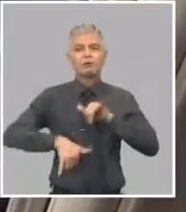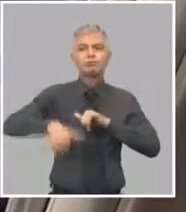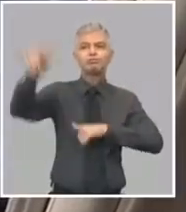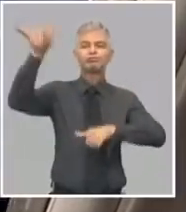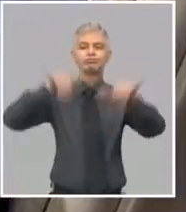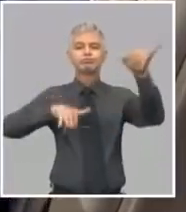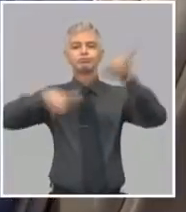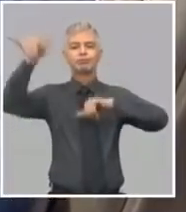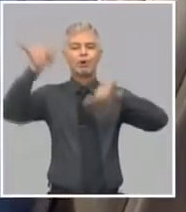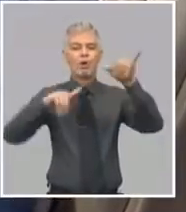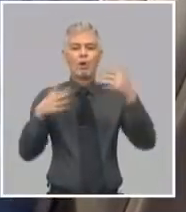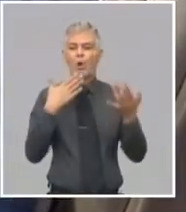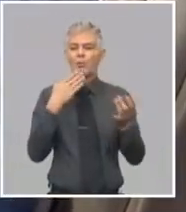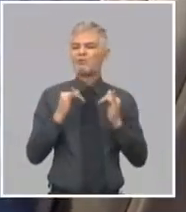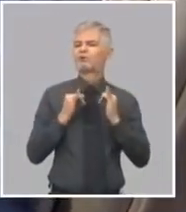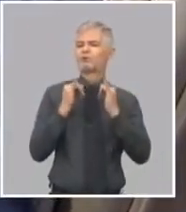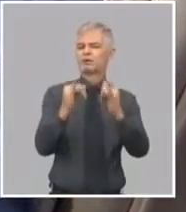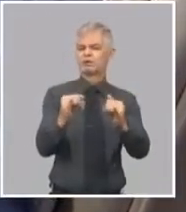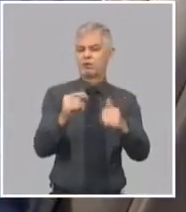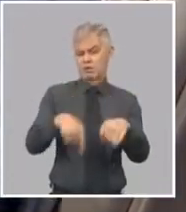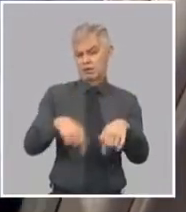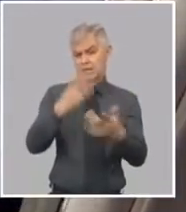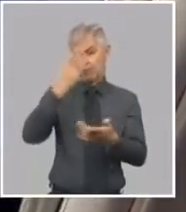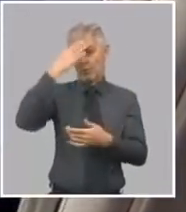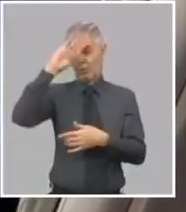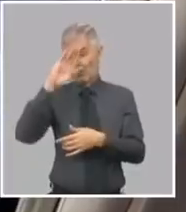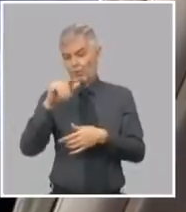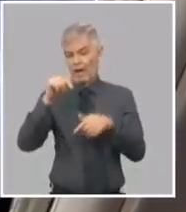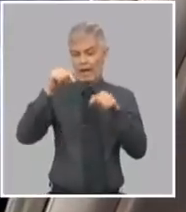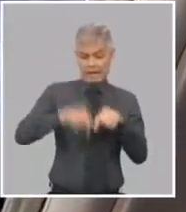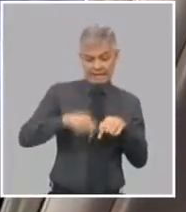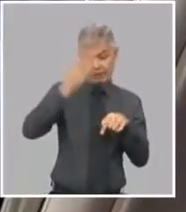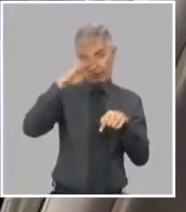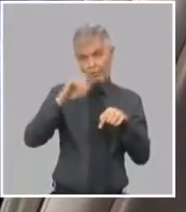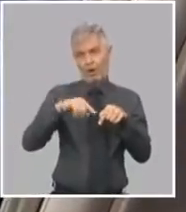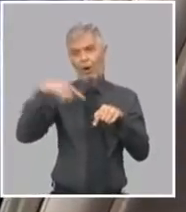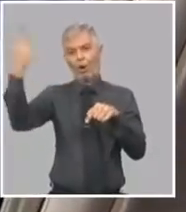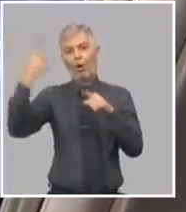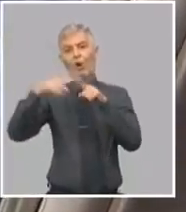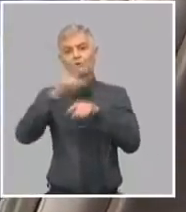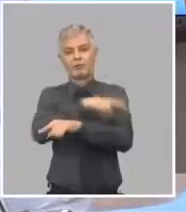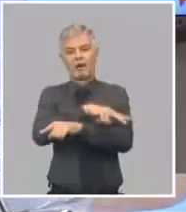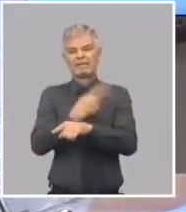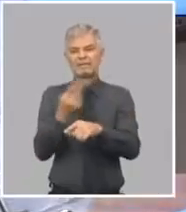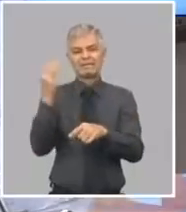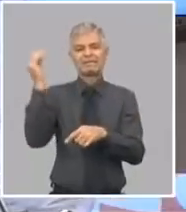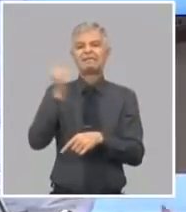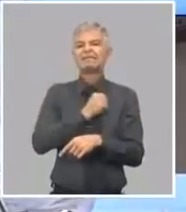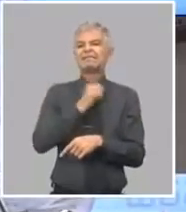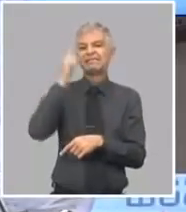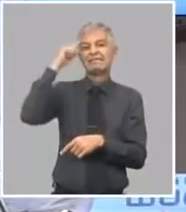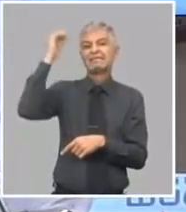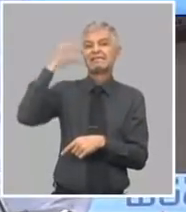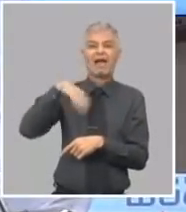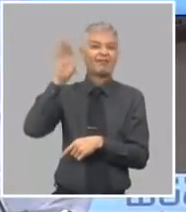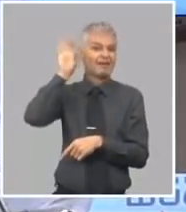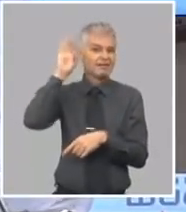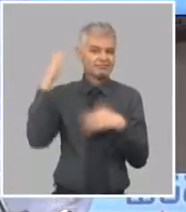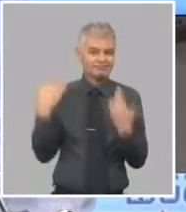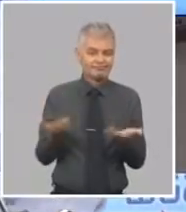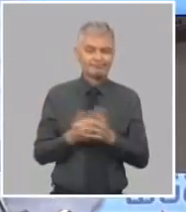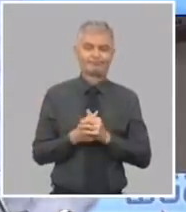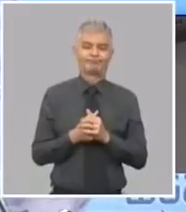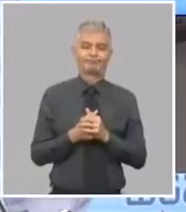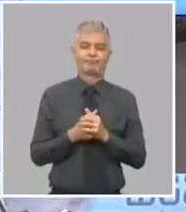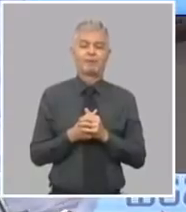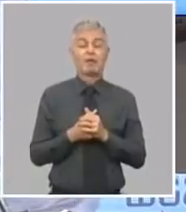dar a los cubanos dentro y fuera, que están por supuesto también con mucha expectativa sobre este tema? Bueno, Randy, en el caso de la movilidad